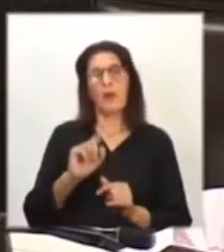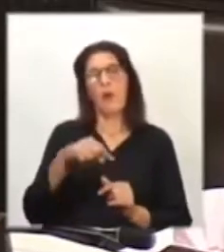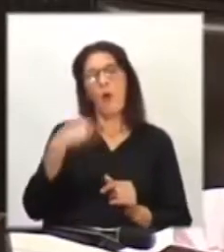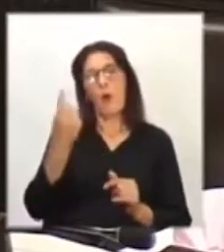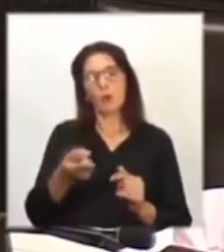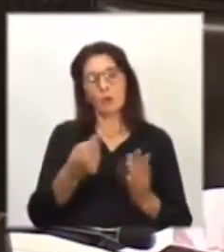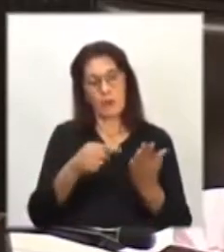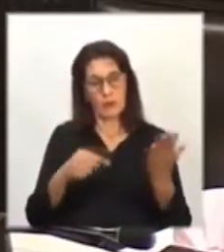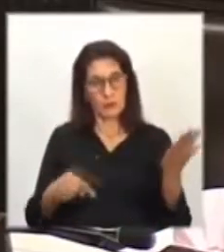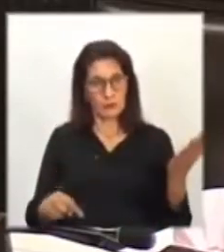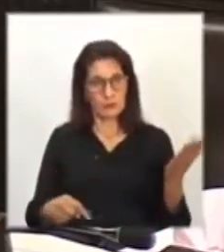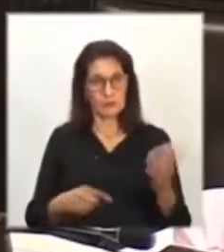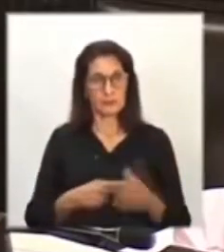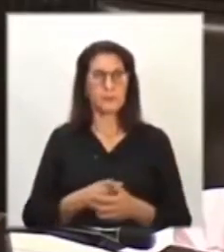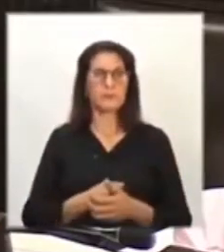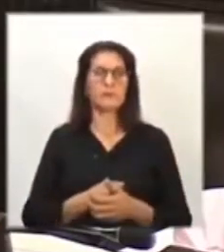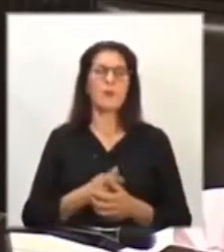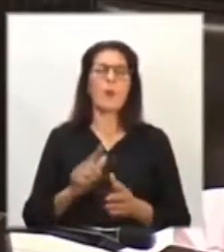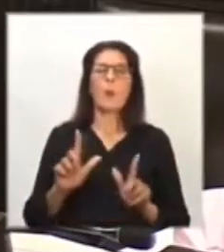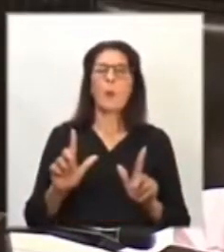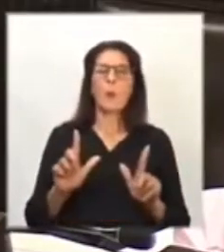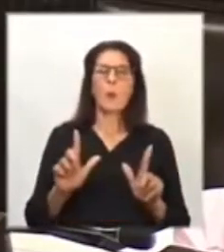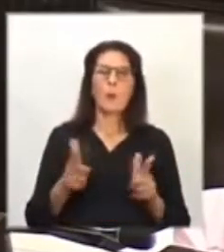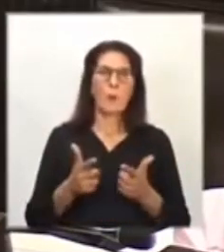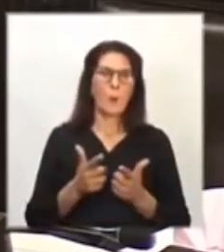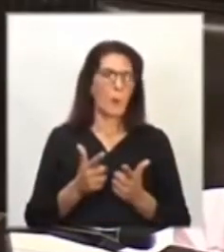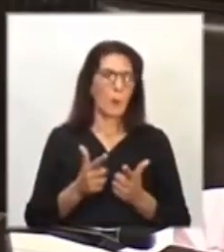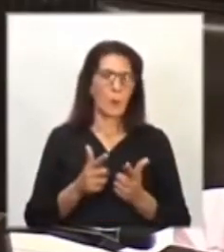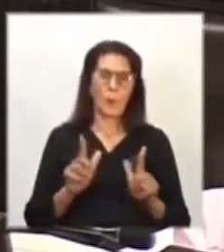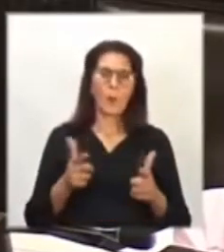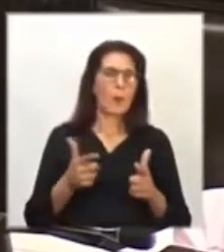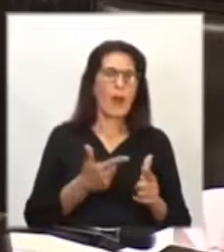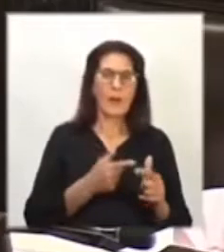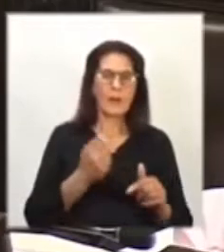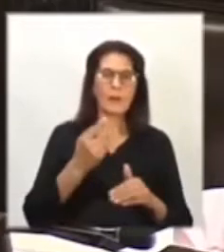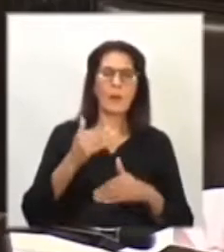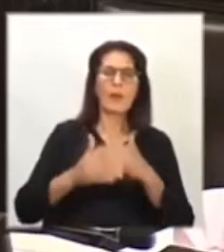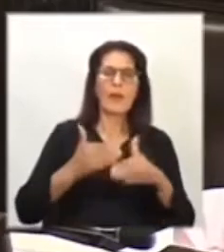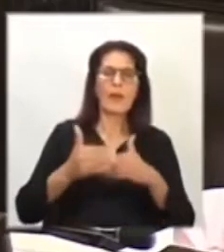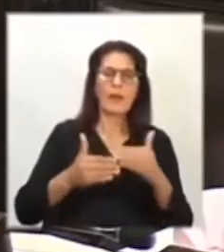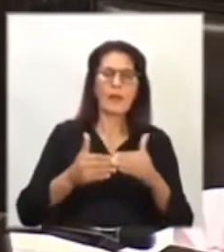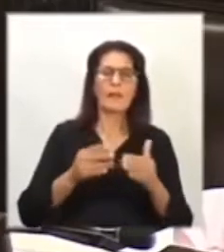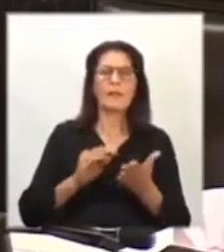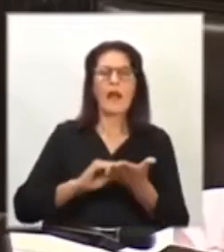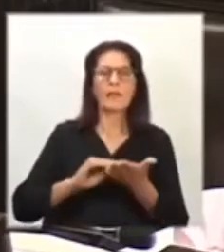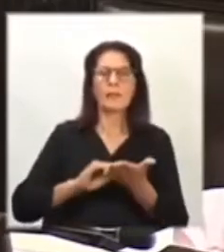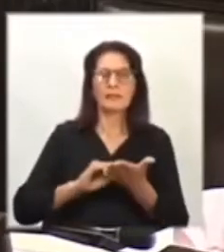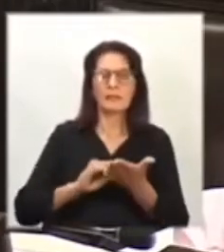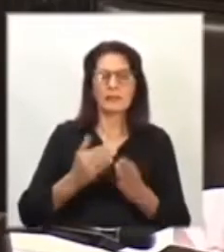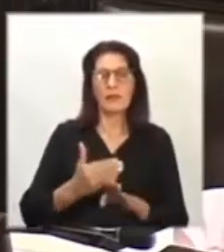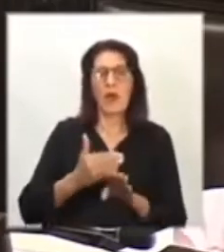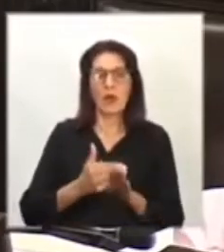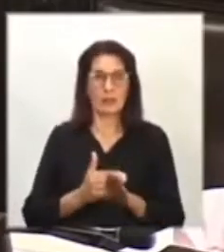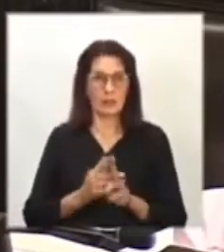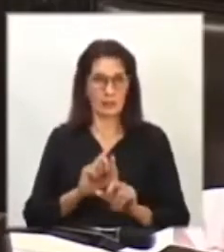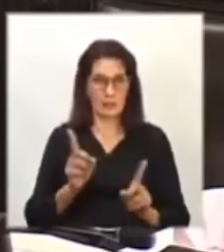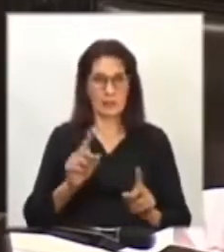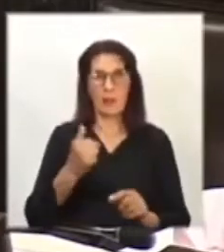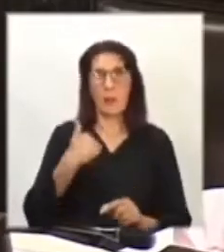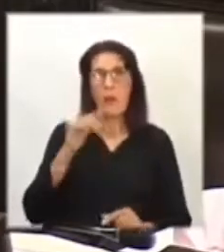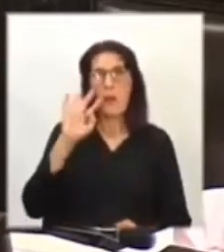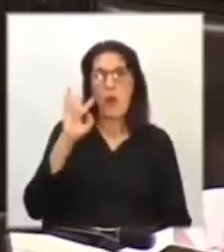cosas, no tuvo un procedimiento administrativo previo. No se conocen